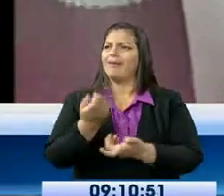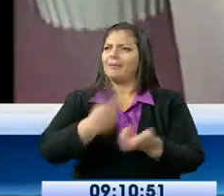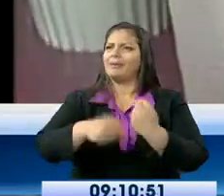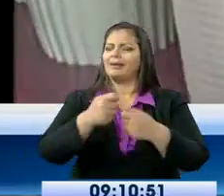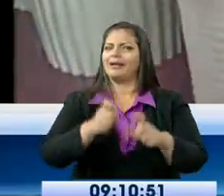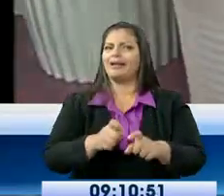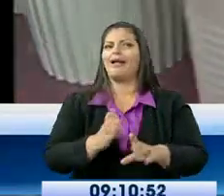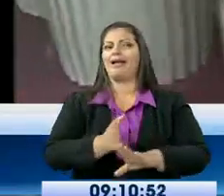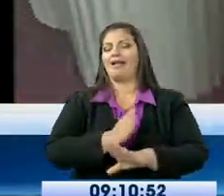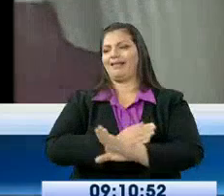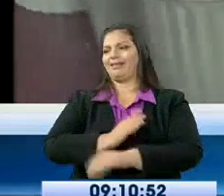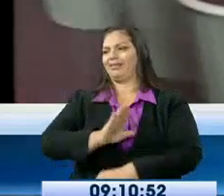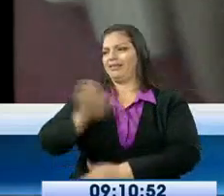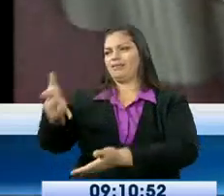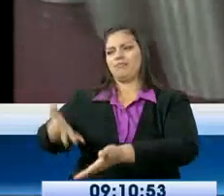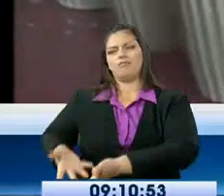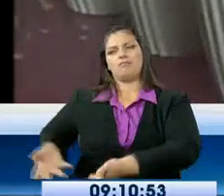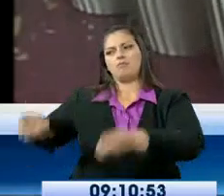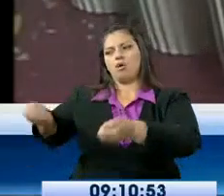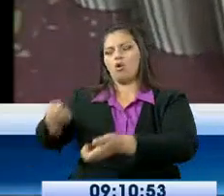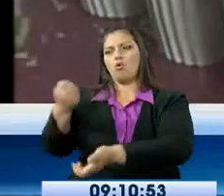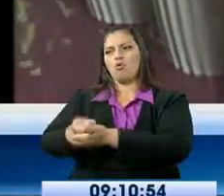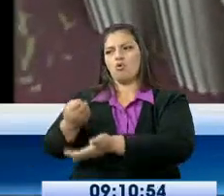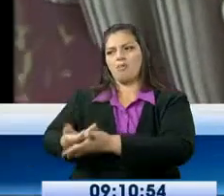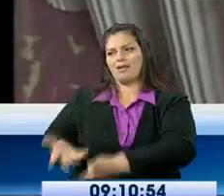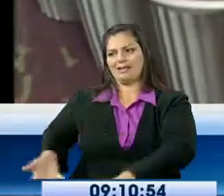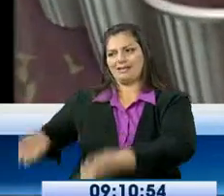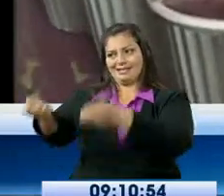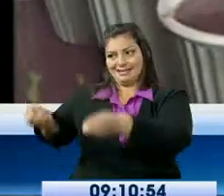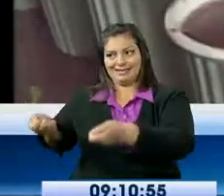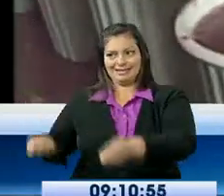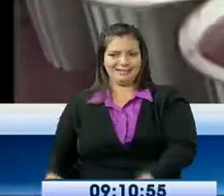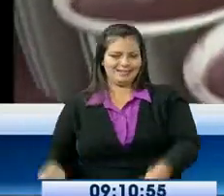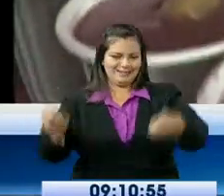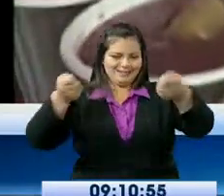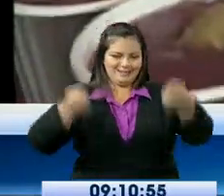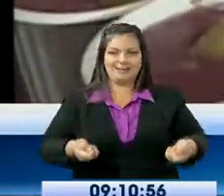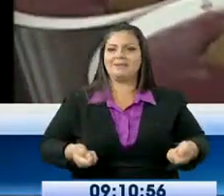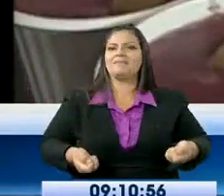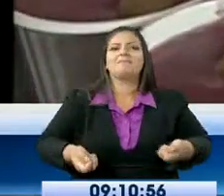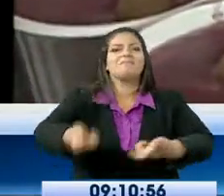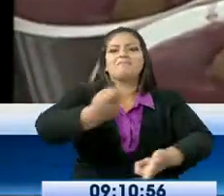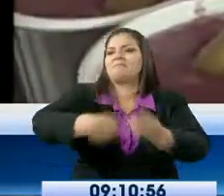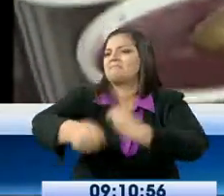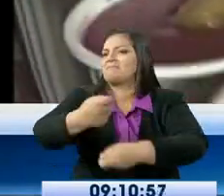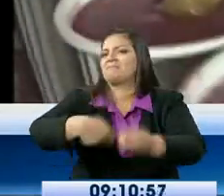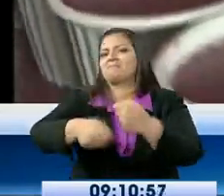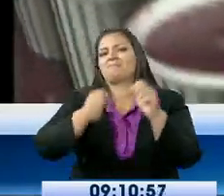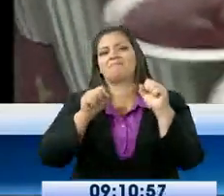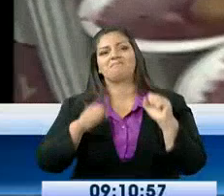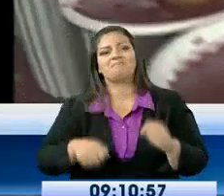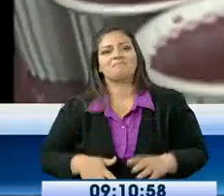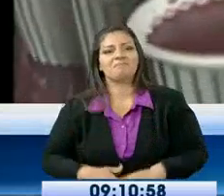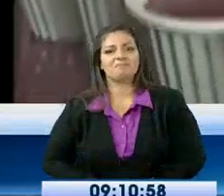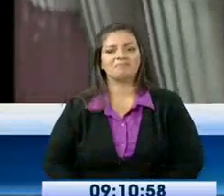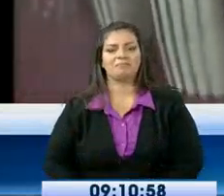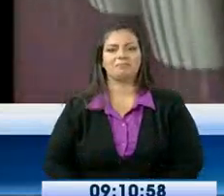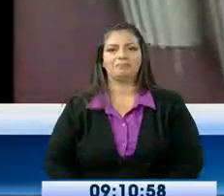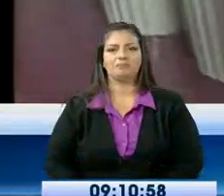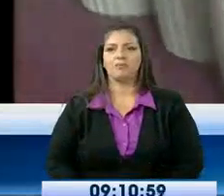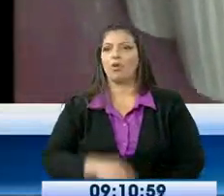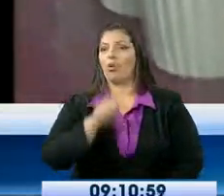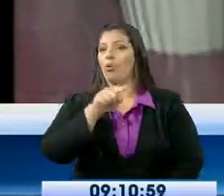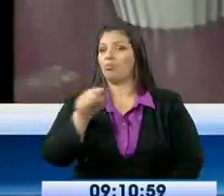personas vienen y le ponen un poquito más de fruta y la venden a otro precio. Cada quien tiene que ganar, pues. Claro. Si usted tiene una cafetería,